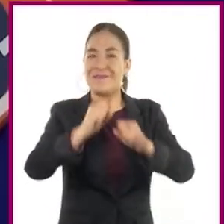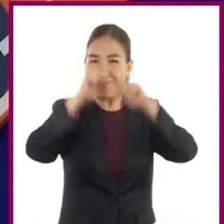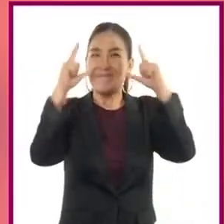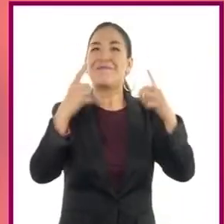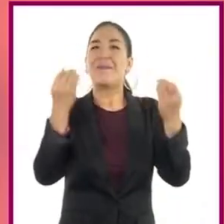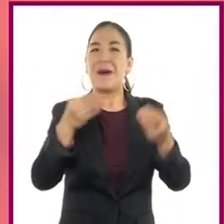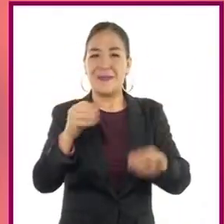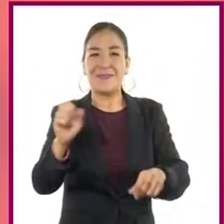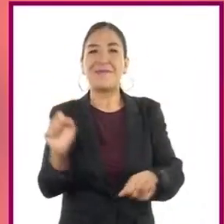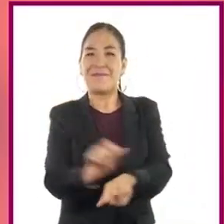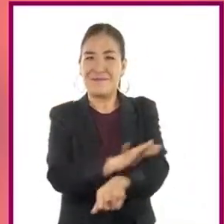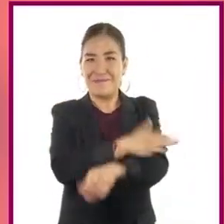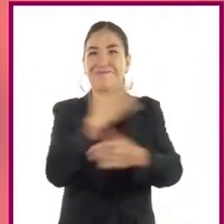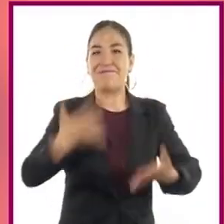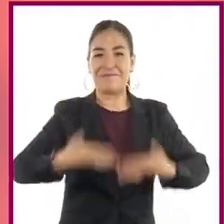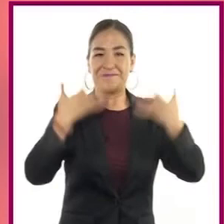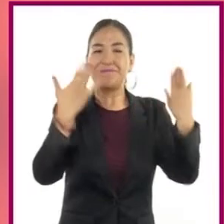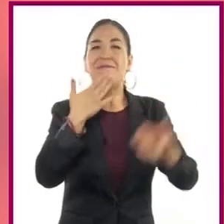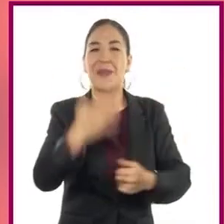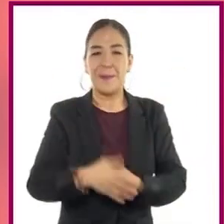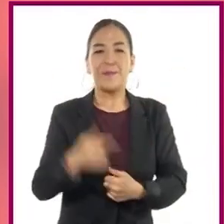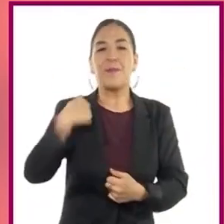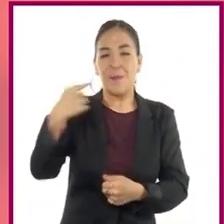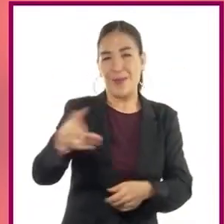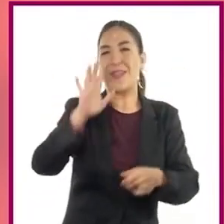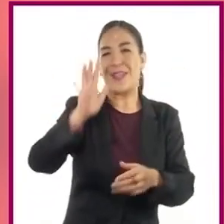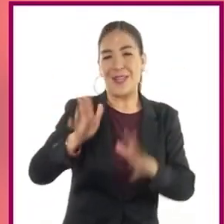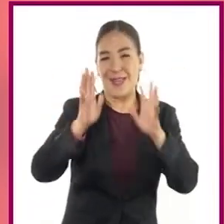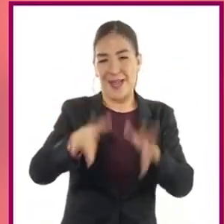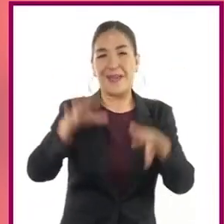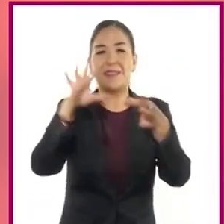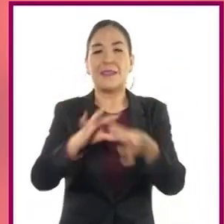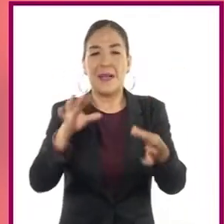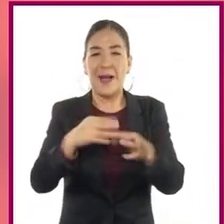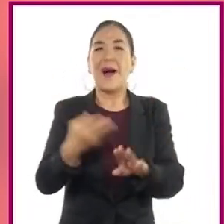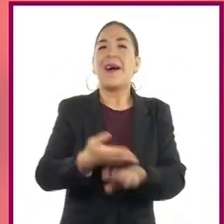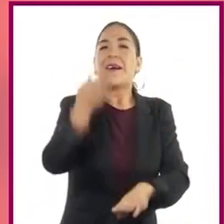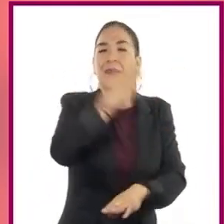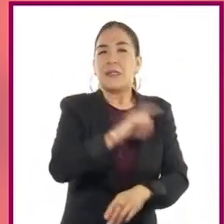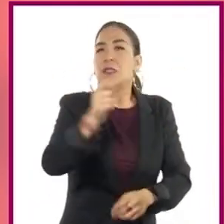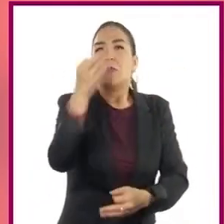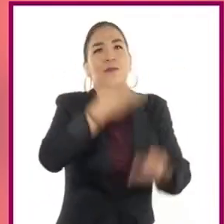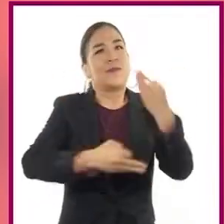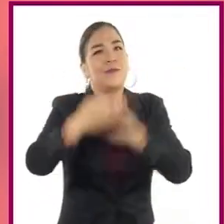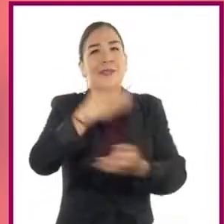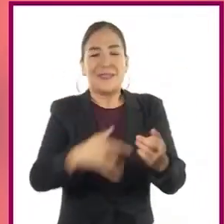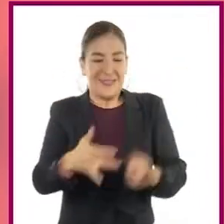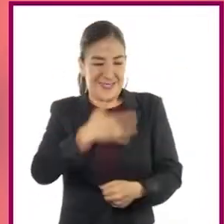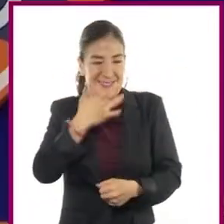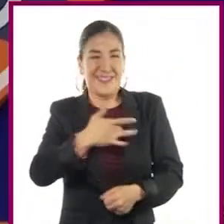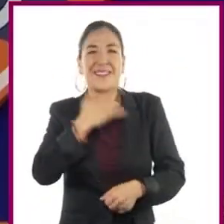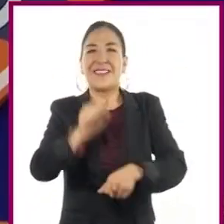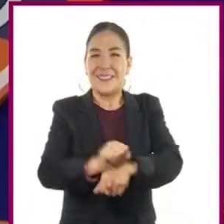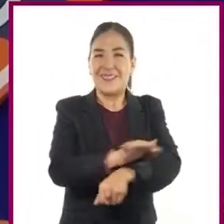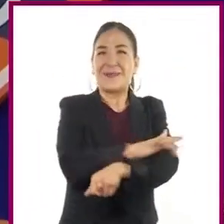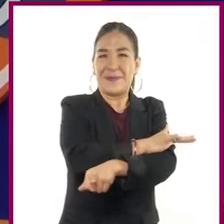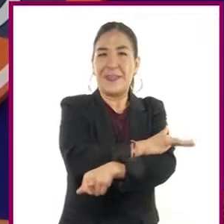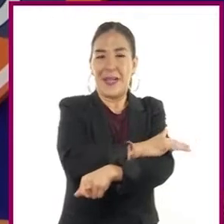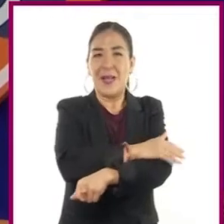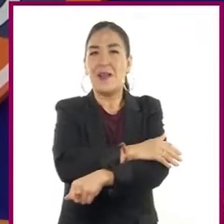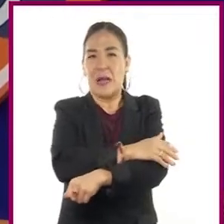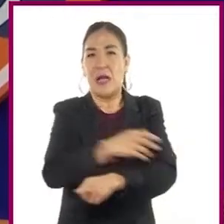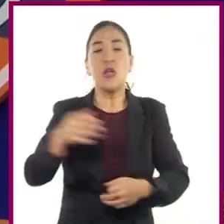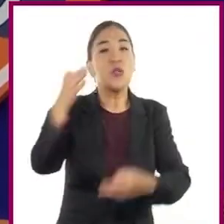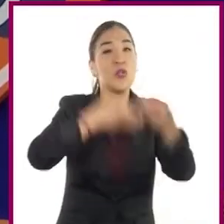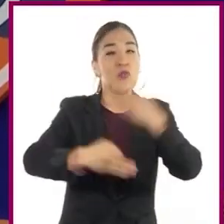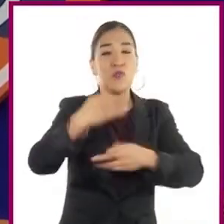maestra. Mira, ya te había mencionado anteriormente que todos tenemos esa sensibilidad. El ser